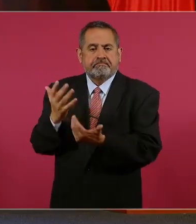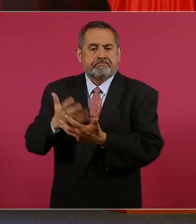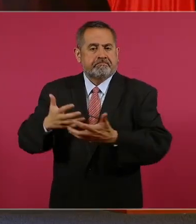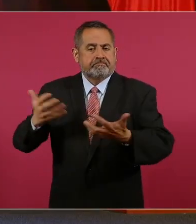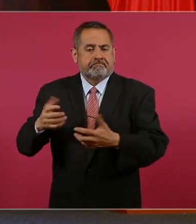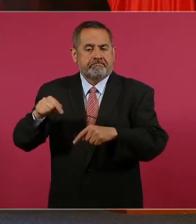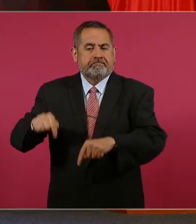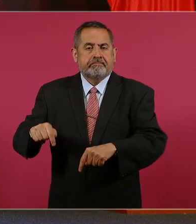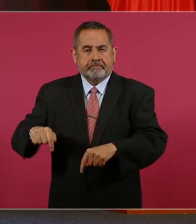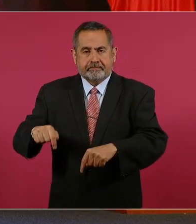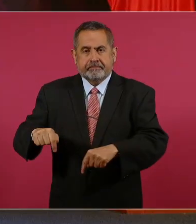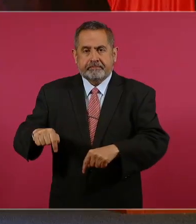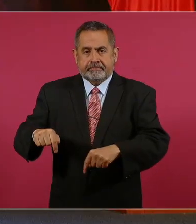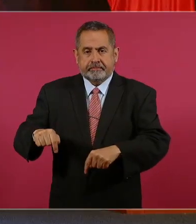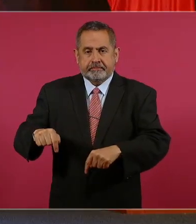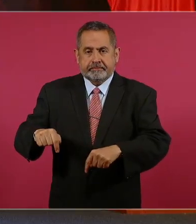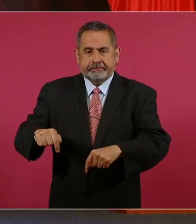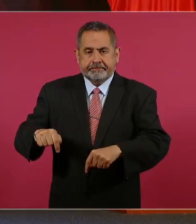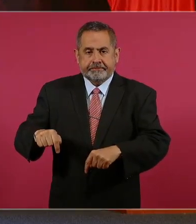Aquí ya estamos